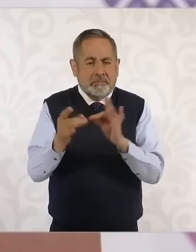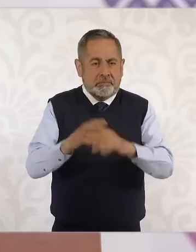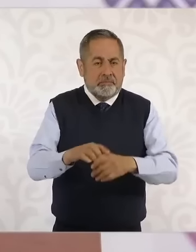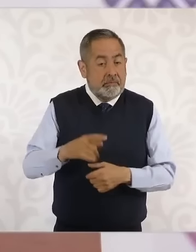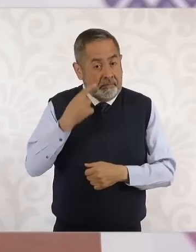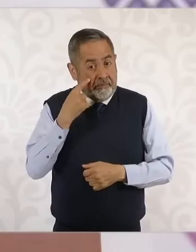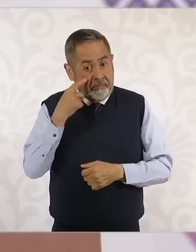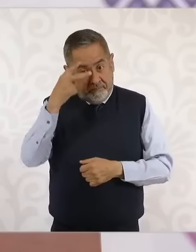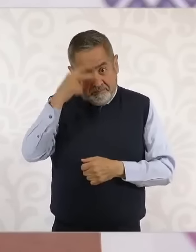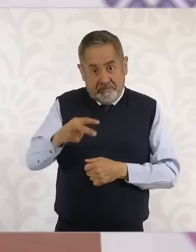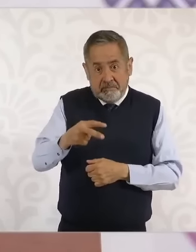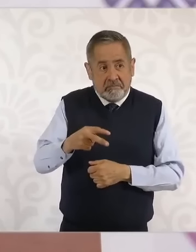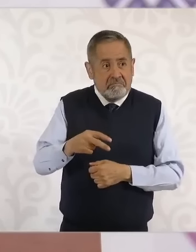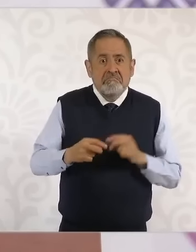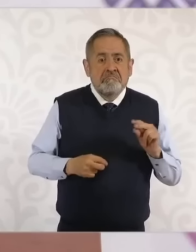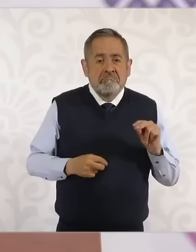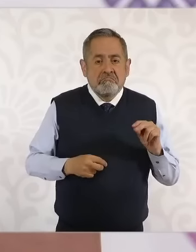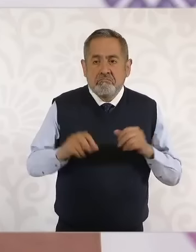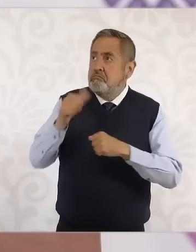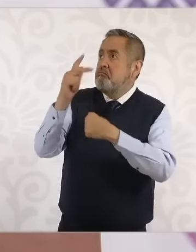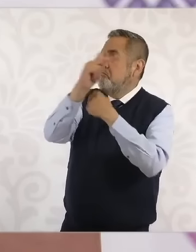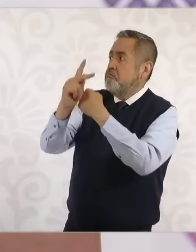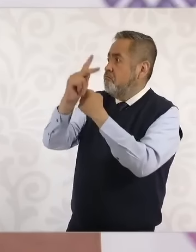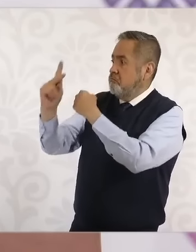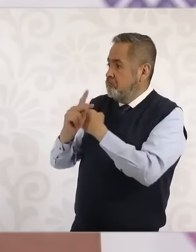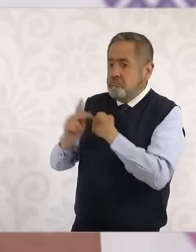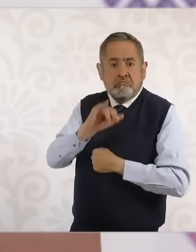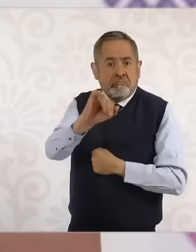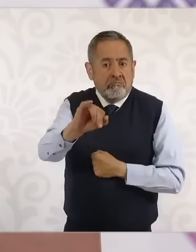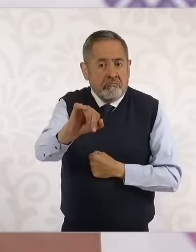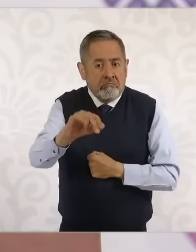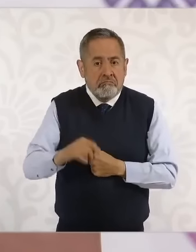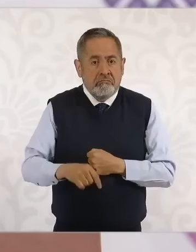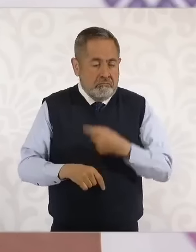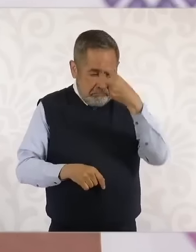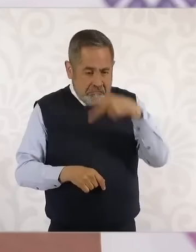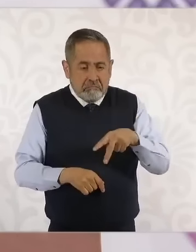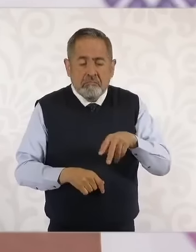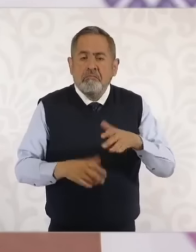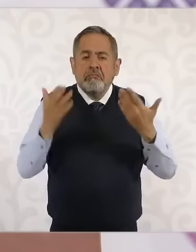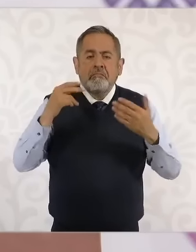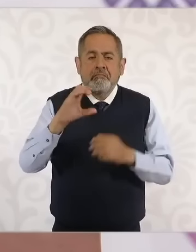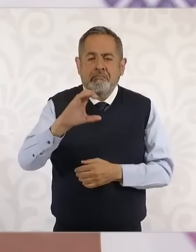México es de los pocos países en el mundo donde los chips de los teléfonos se vendían sin identificación.